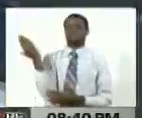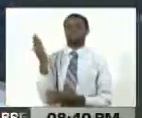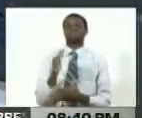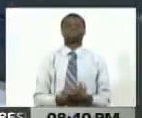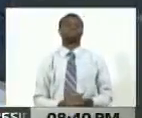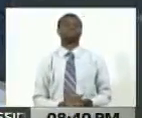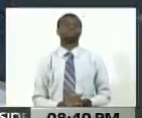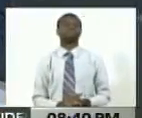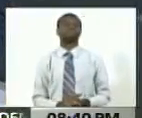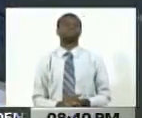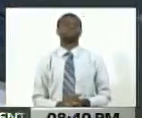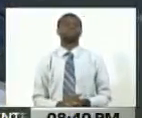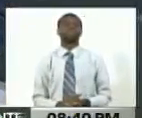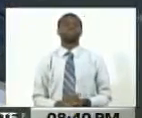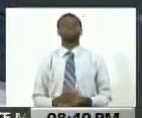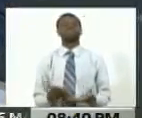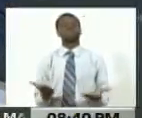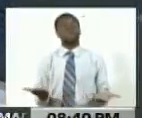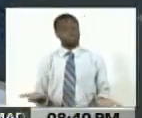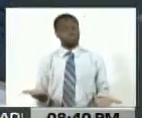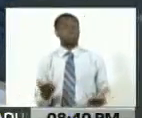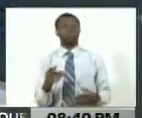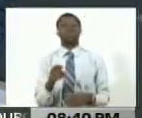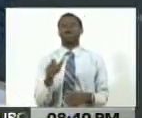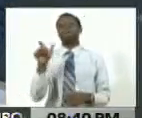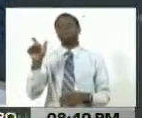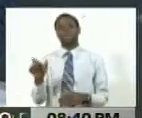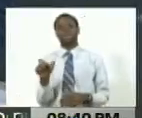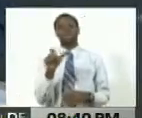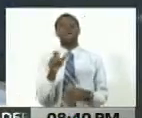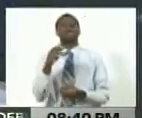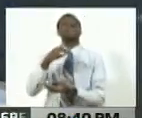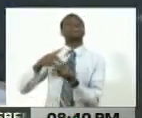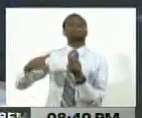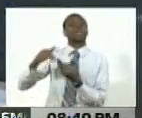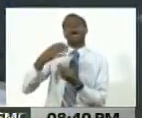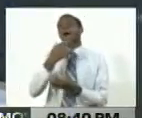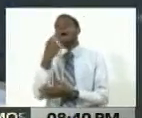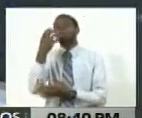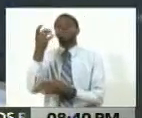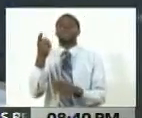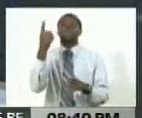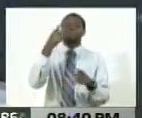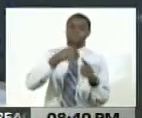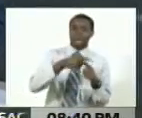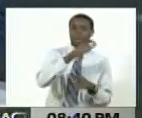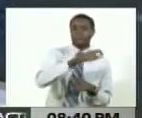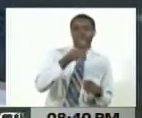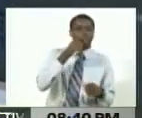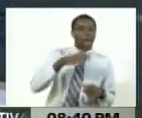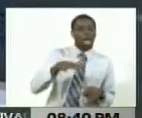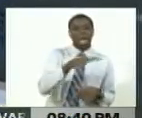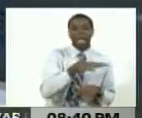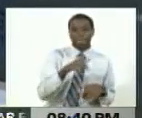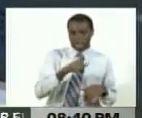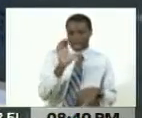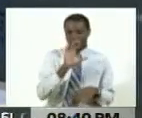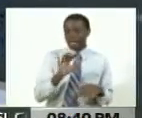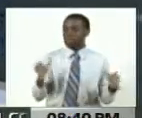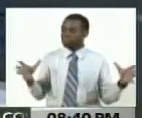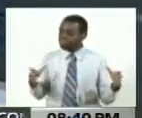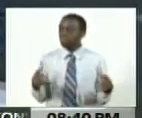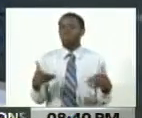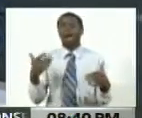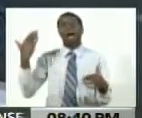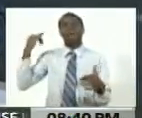Noticia. Precisamente cantores revolucionarios y pueblo caraqueño recuerdan con alegría la obra de Alí I, quien fuera